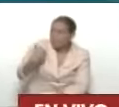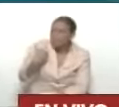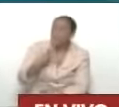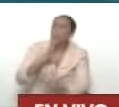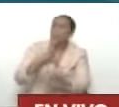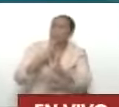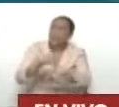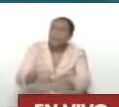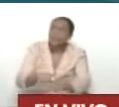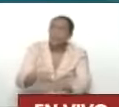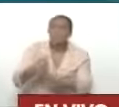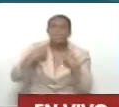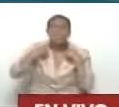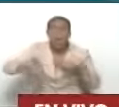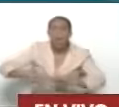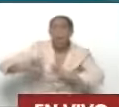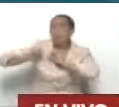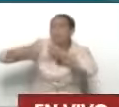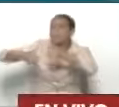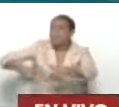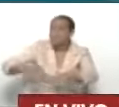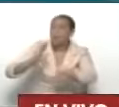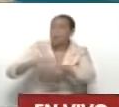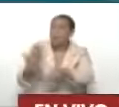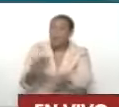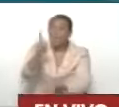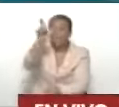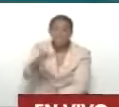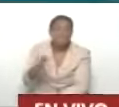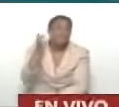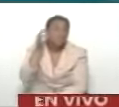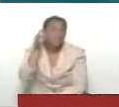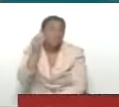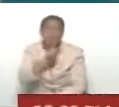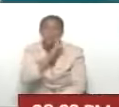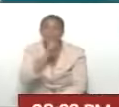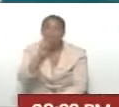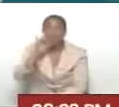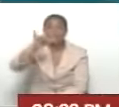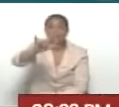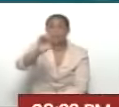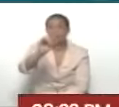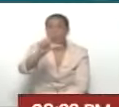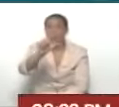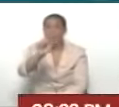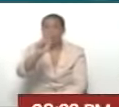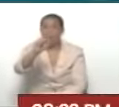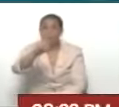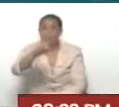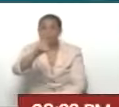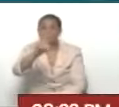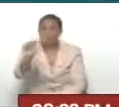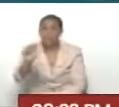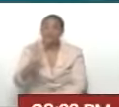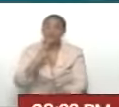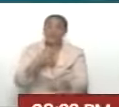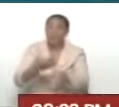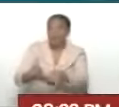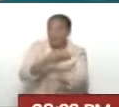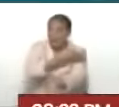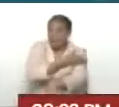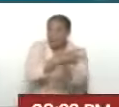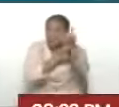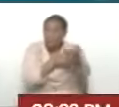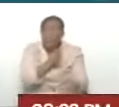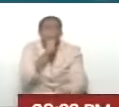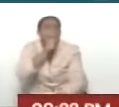comentarle que nunca es tarde para soñar, porque la señora Yolanda, la señora de buena memoria que estuvimos hablando ahorita, de la